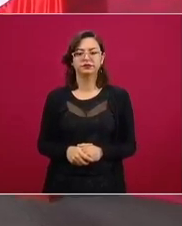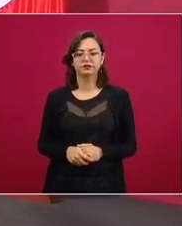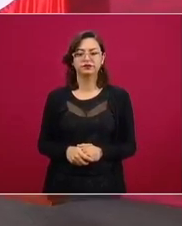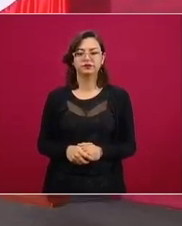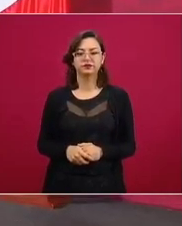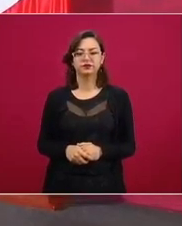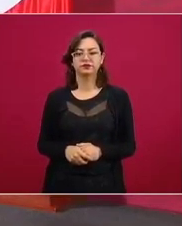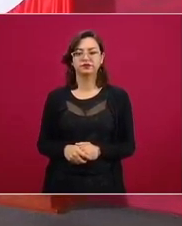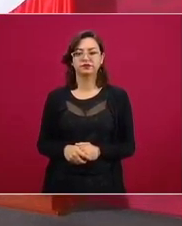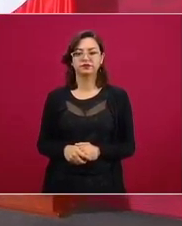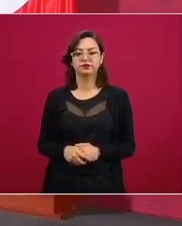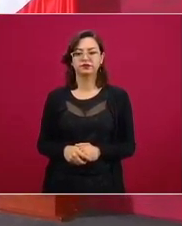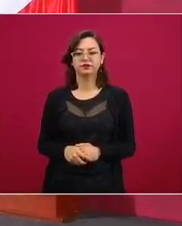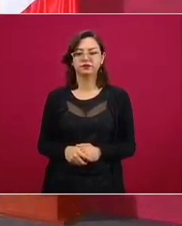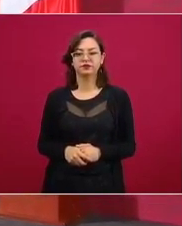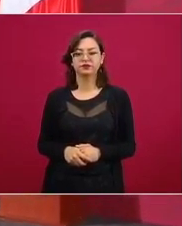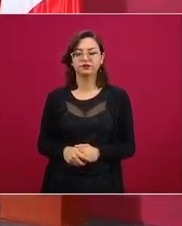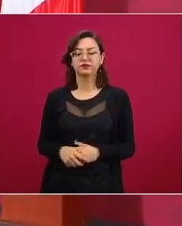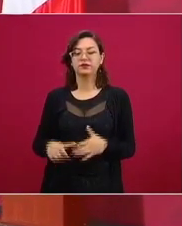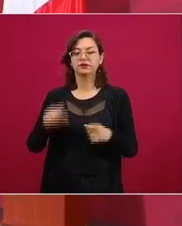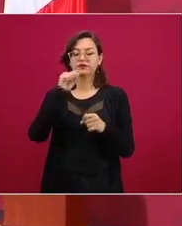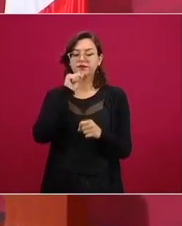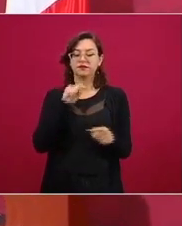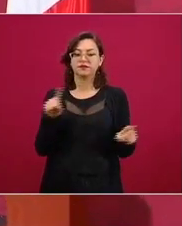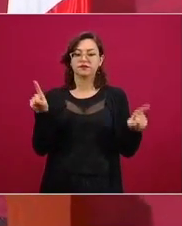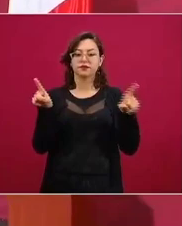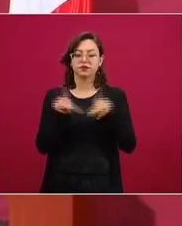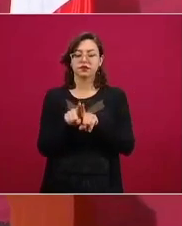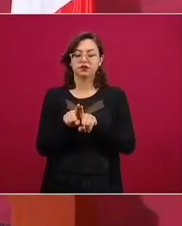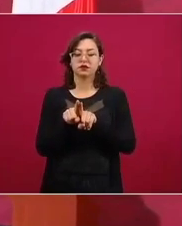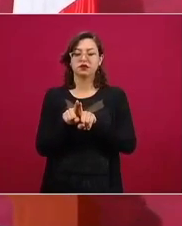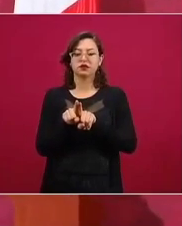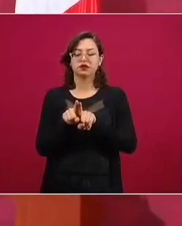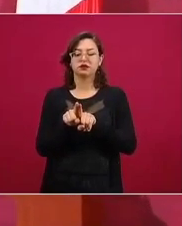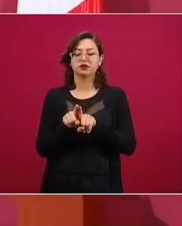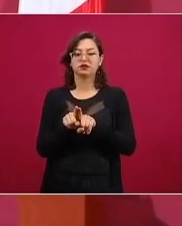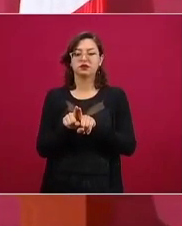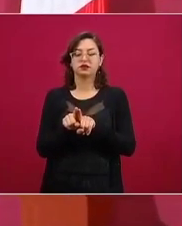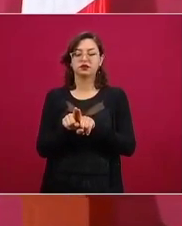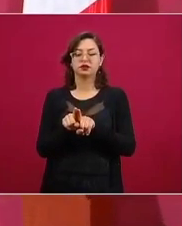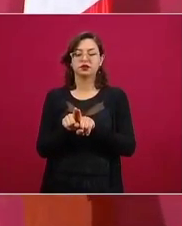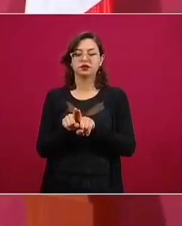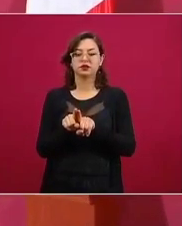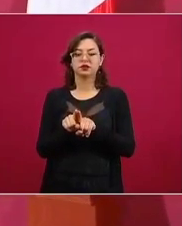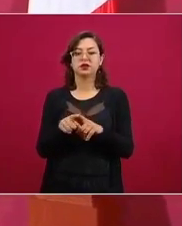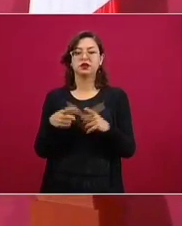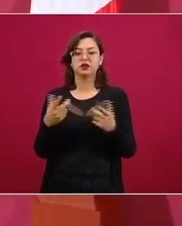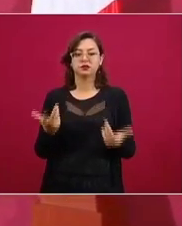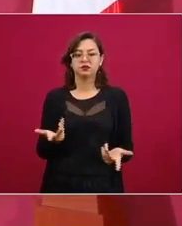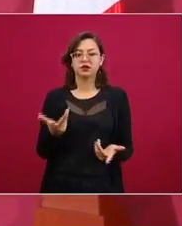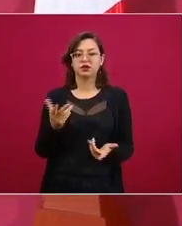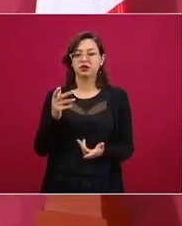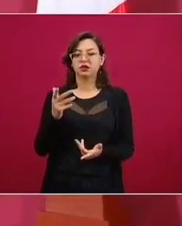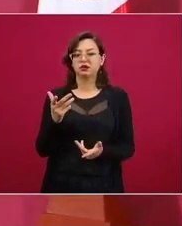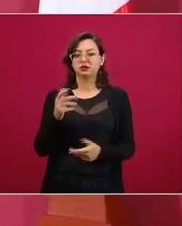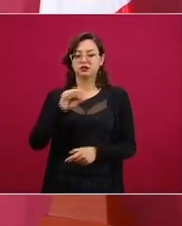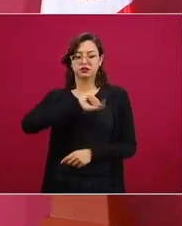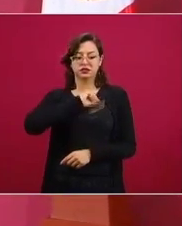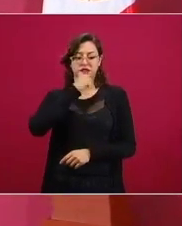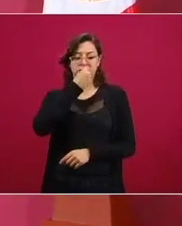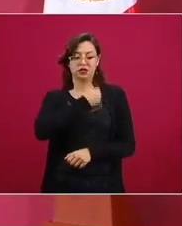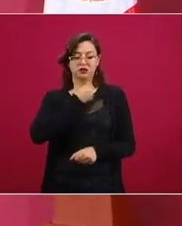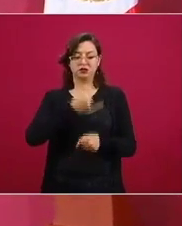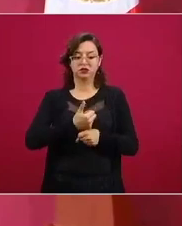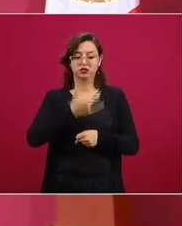También en el marco de las definiciones que está tomando la Secretaría de Salud con